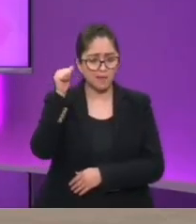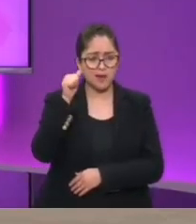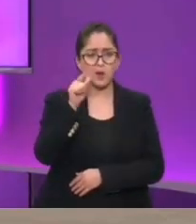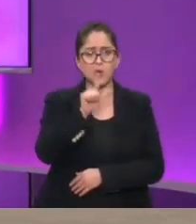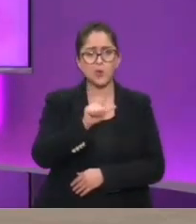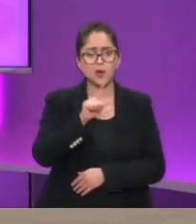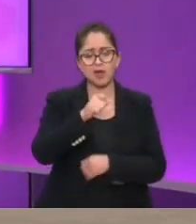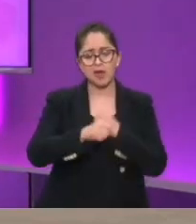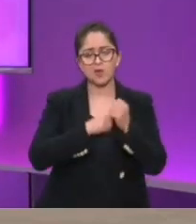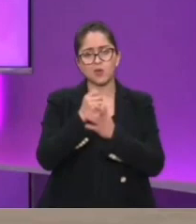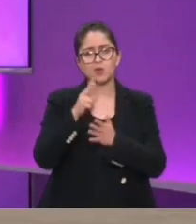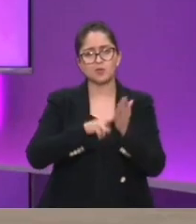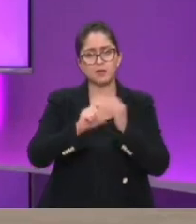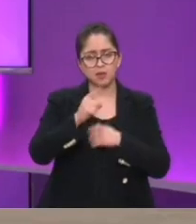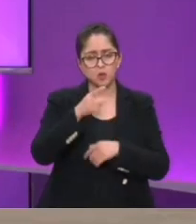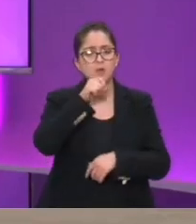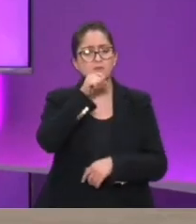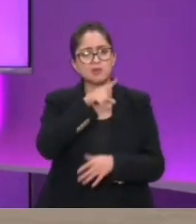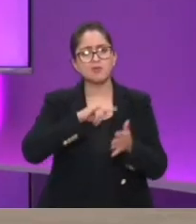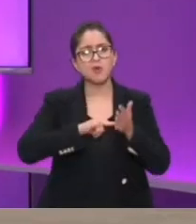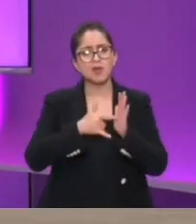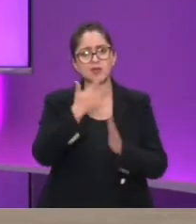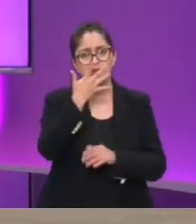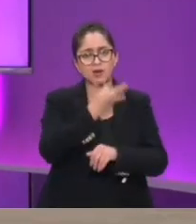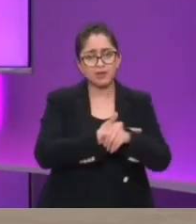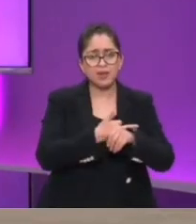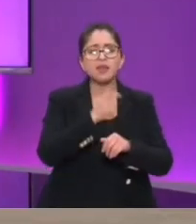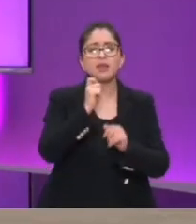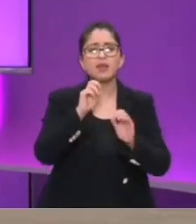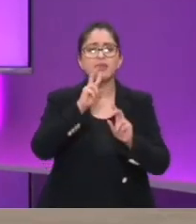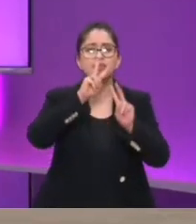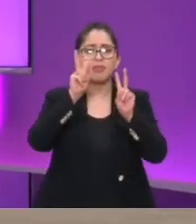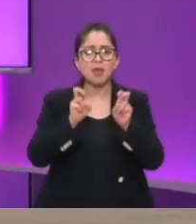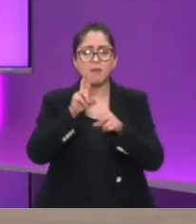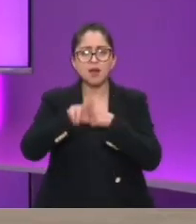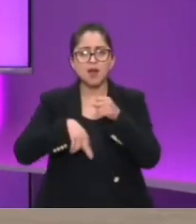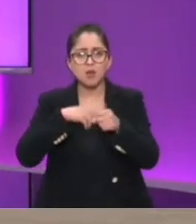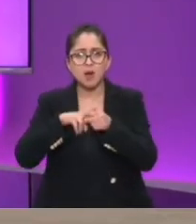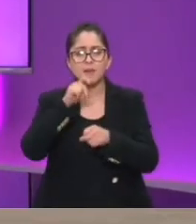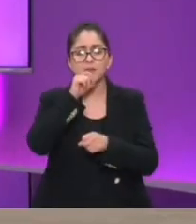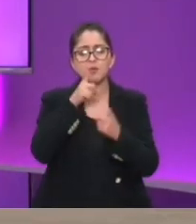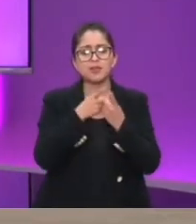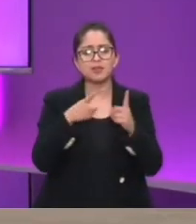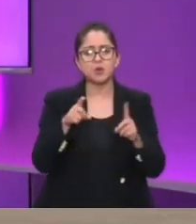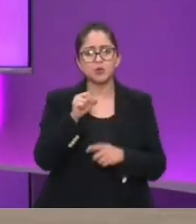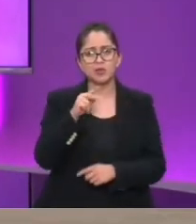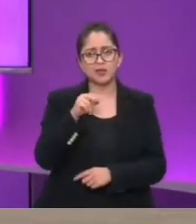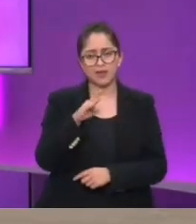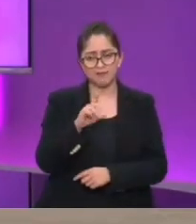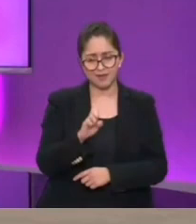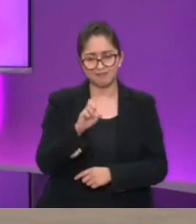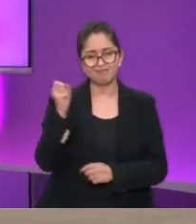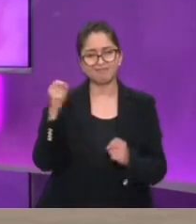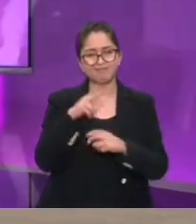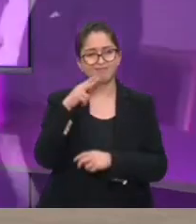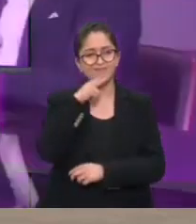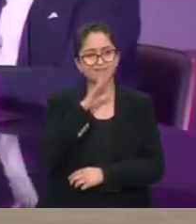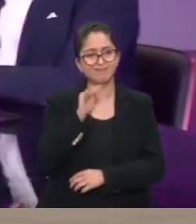de 2021 a las 5 de la tarde con el tema Medio Ambiente y Desarrollo Sustentable. Hasta pronto.